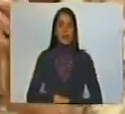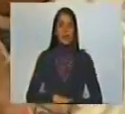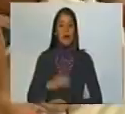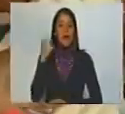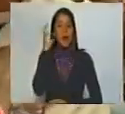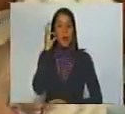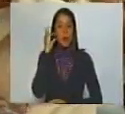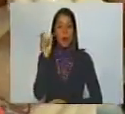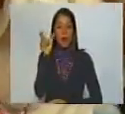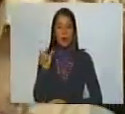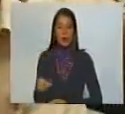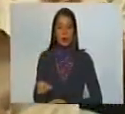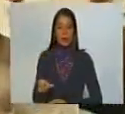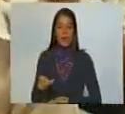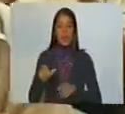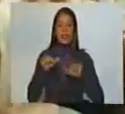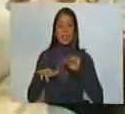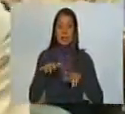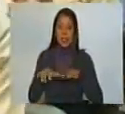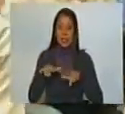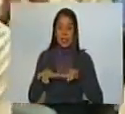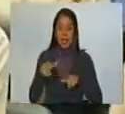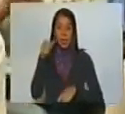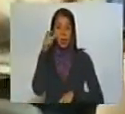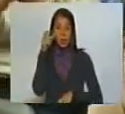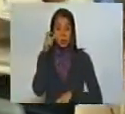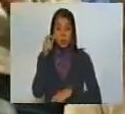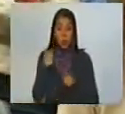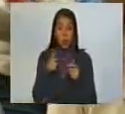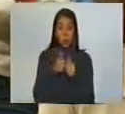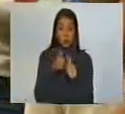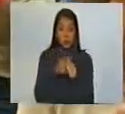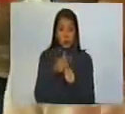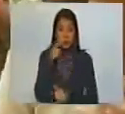Ciudadana Dausi Sequera, secretaria de Control y Seguimiento.